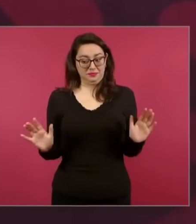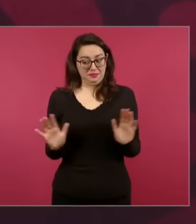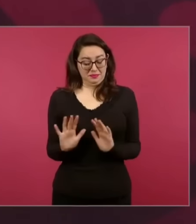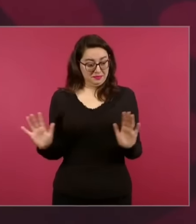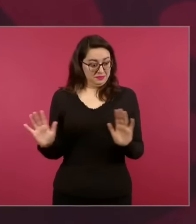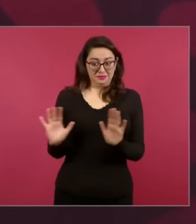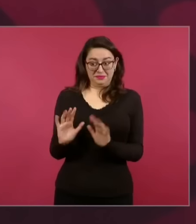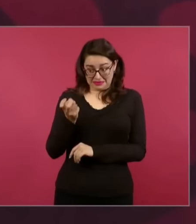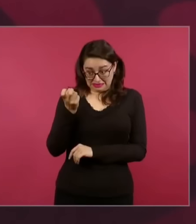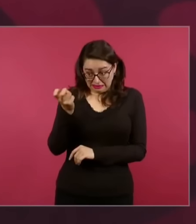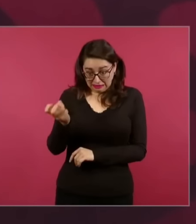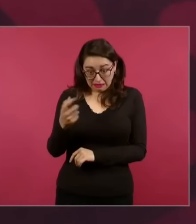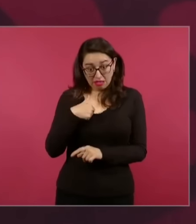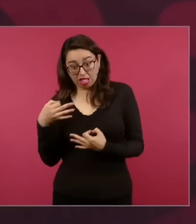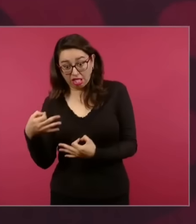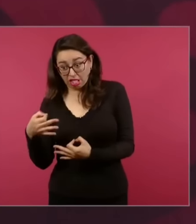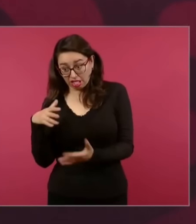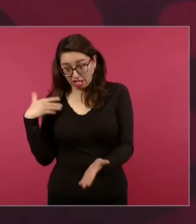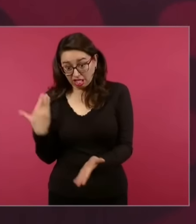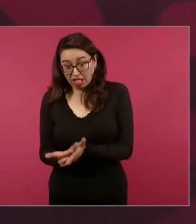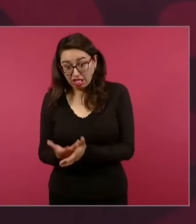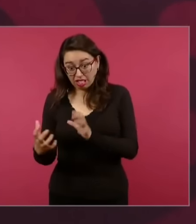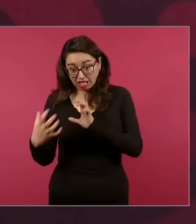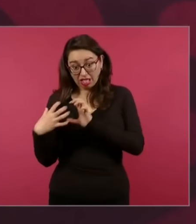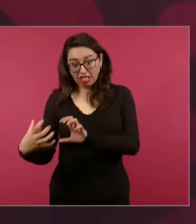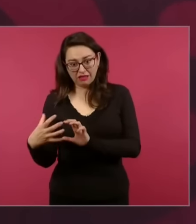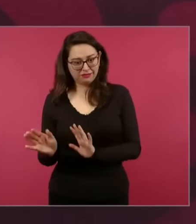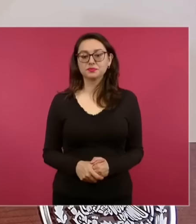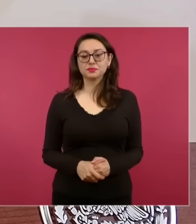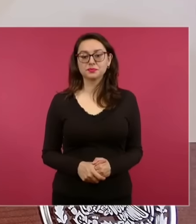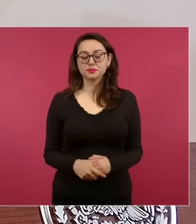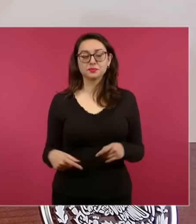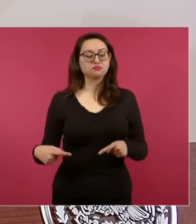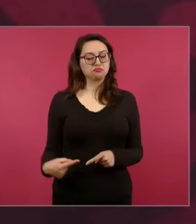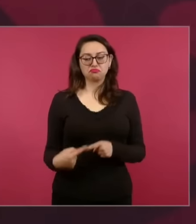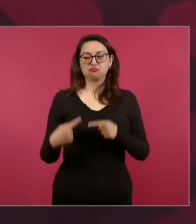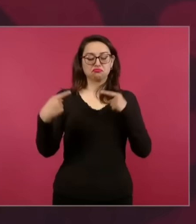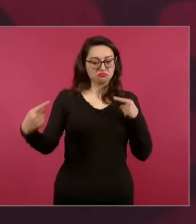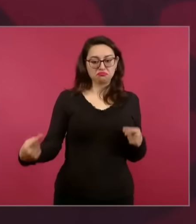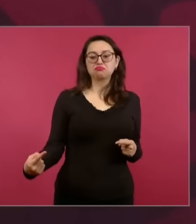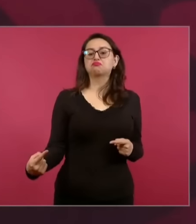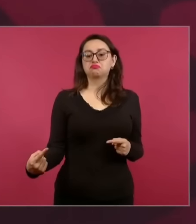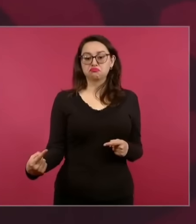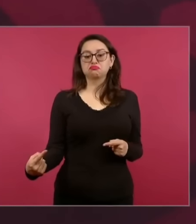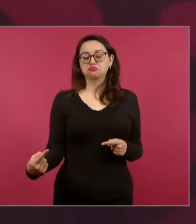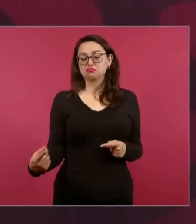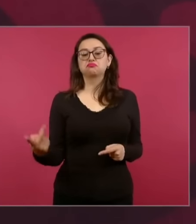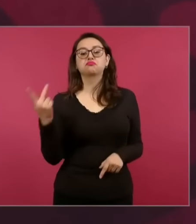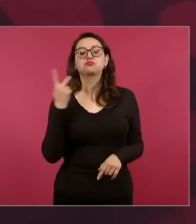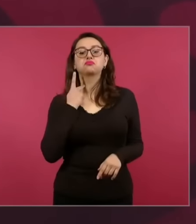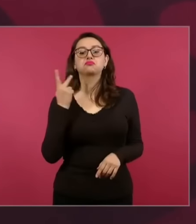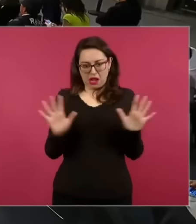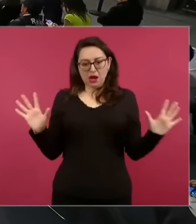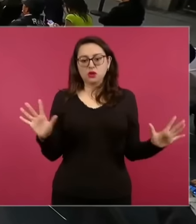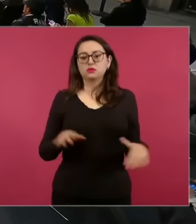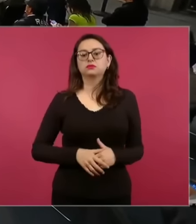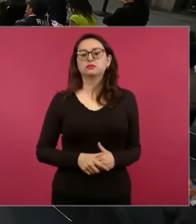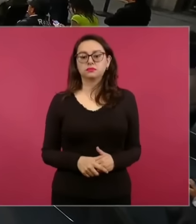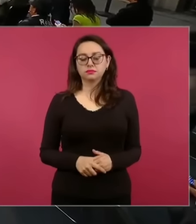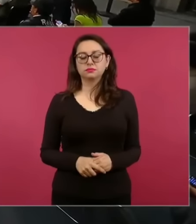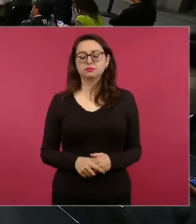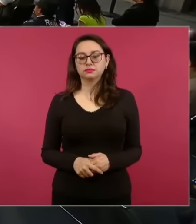No. Es muy claro, tenemos diferencias en lo político y en lo ideológico.